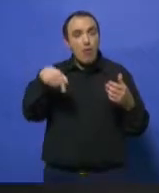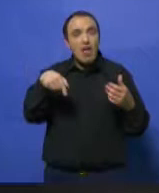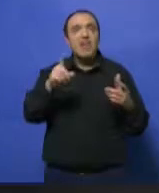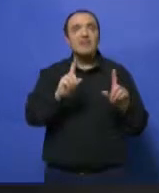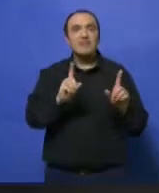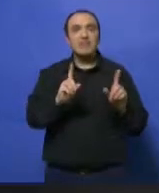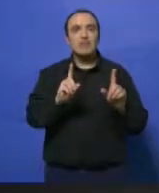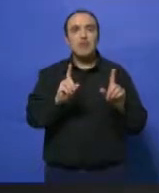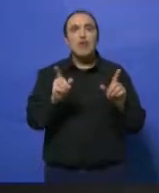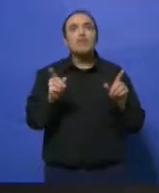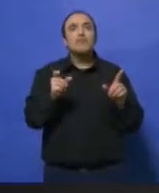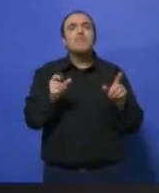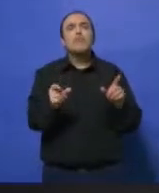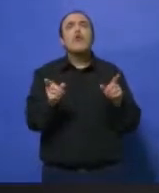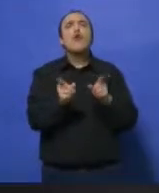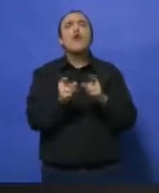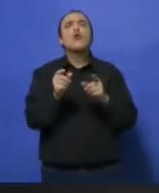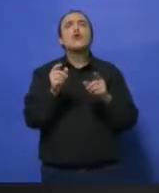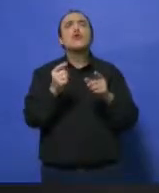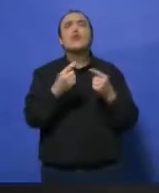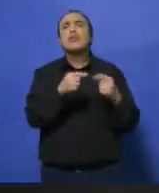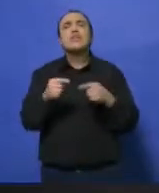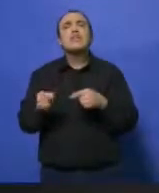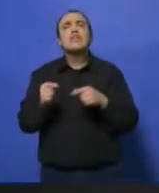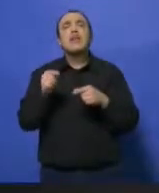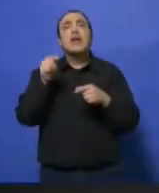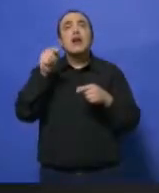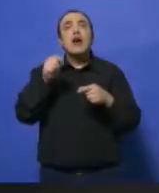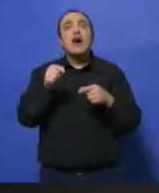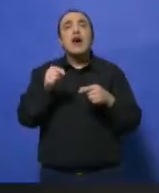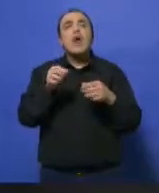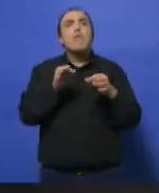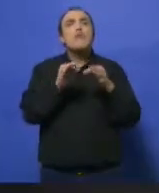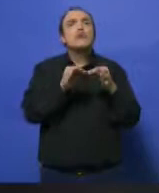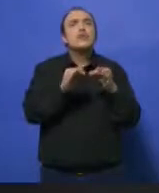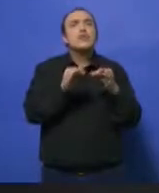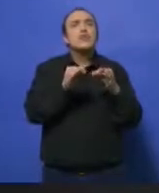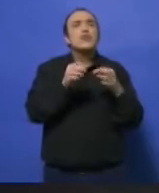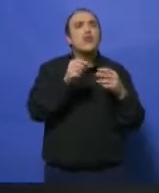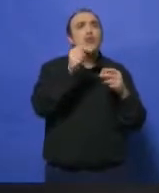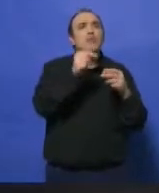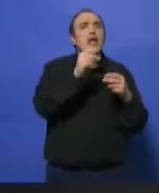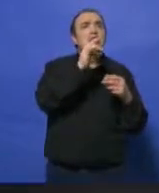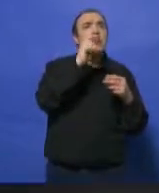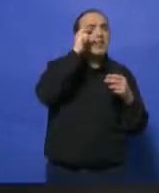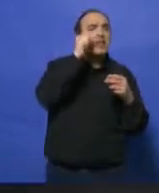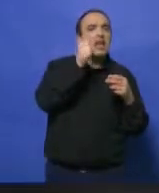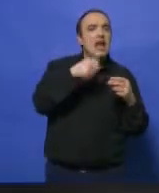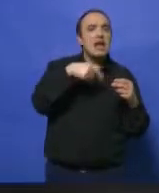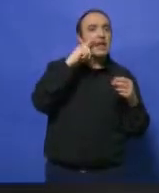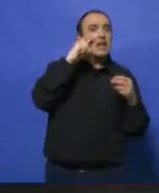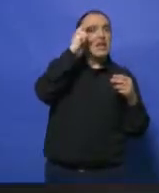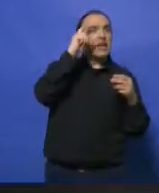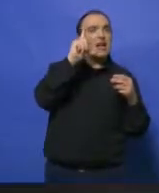cortos que también han tratado es el que vamos a mostrar a continuación, el proyecto de Daniel y Martina, que lo cuentan y que tocan el tema de